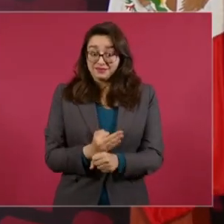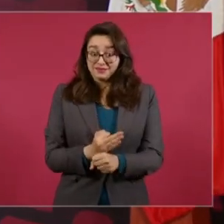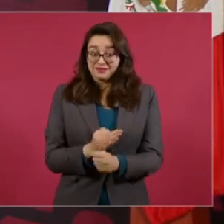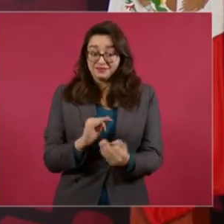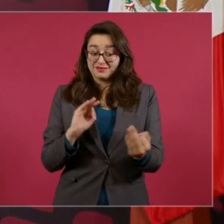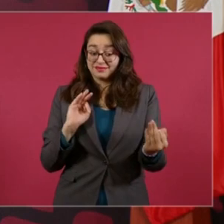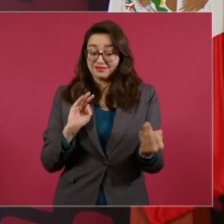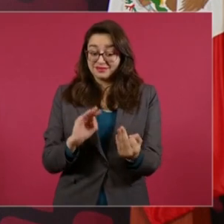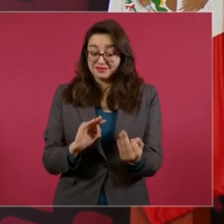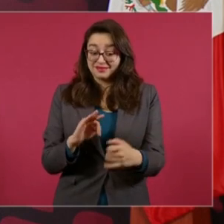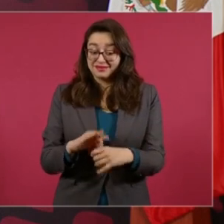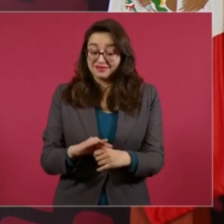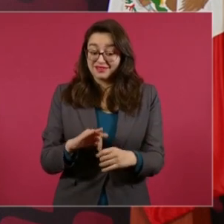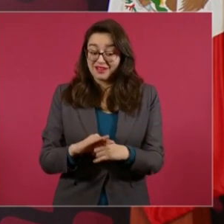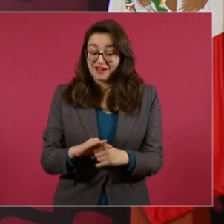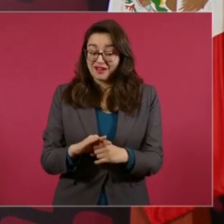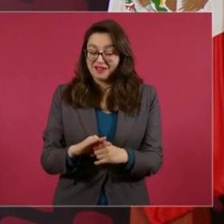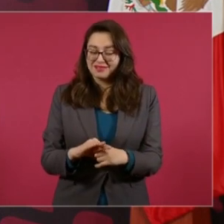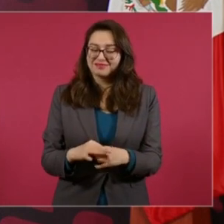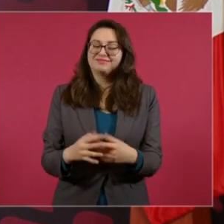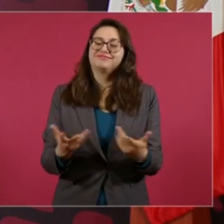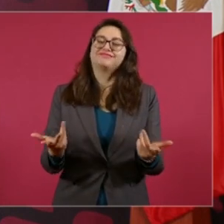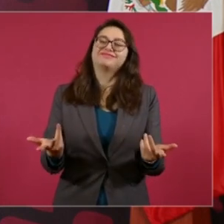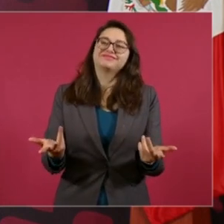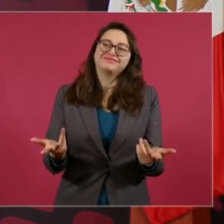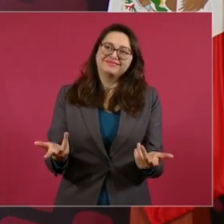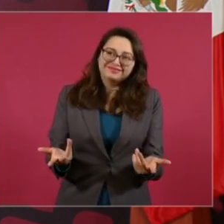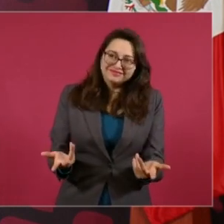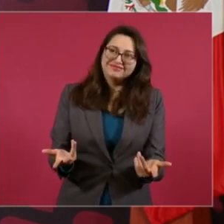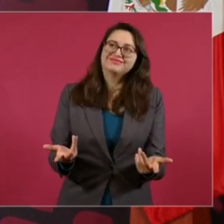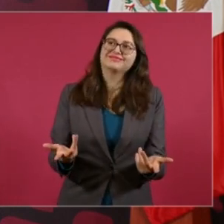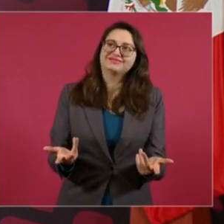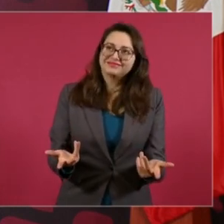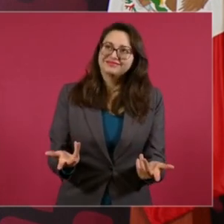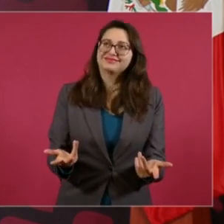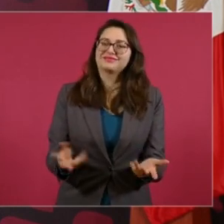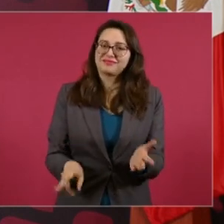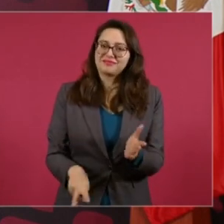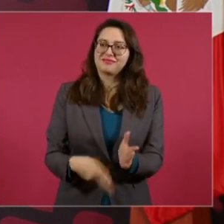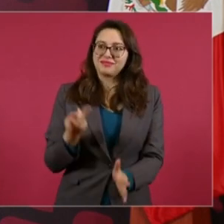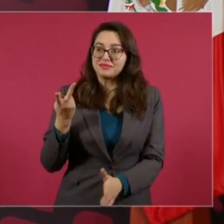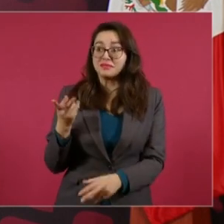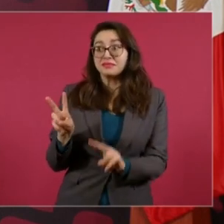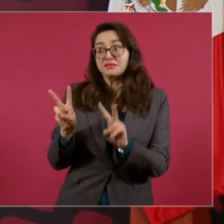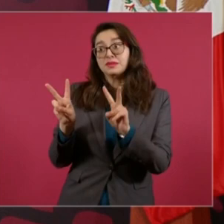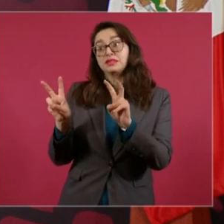la elección, ya está el gobernador de Texas.